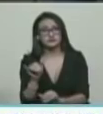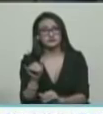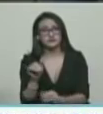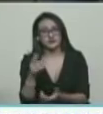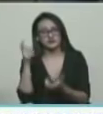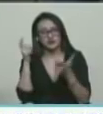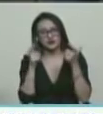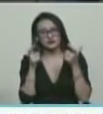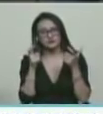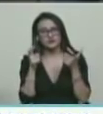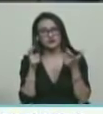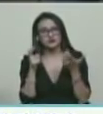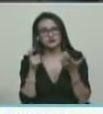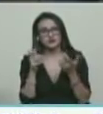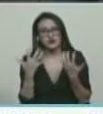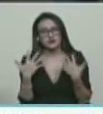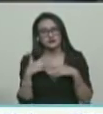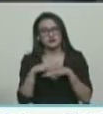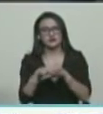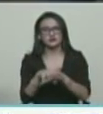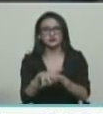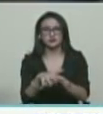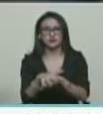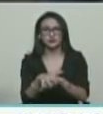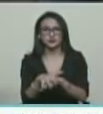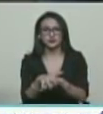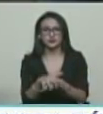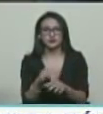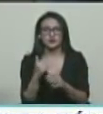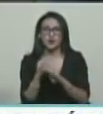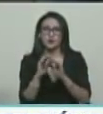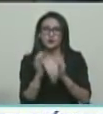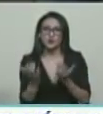eterno Hugo Chávez, la integración, así como también el mundo